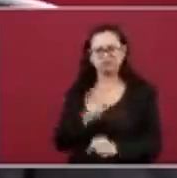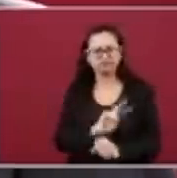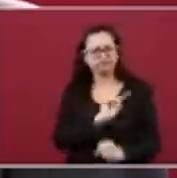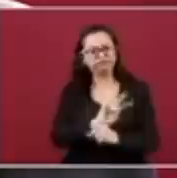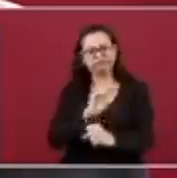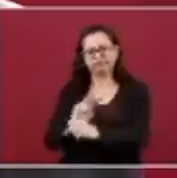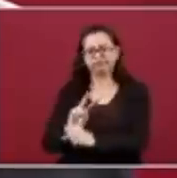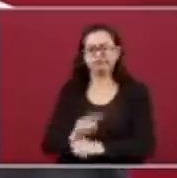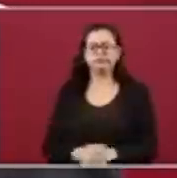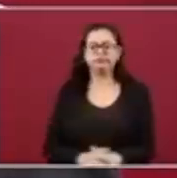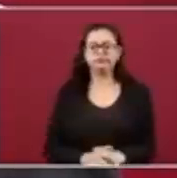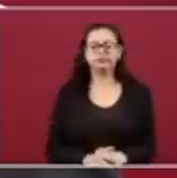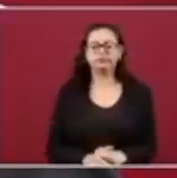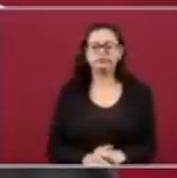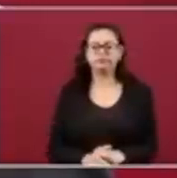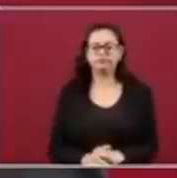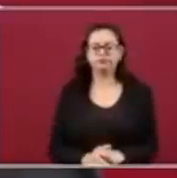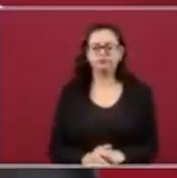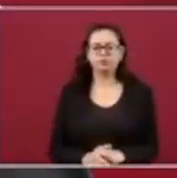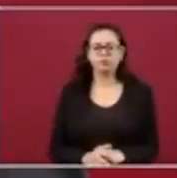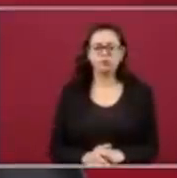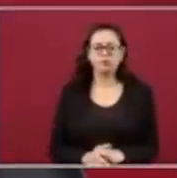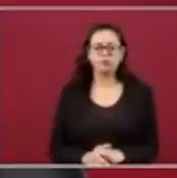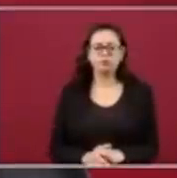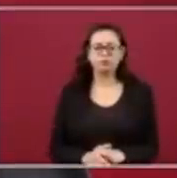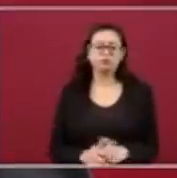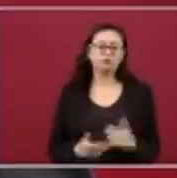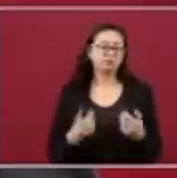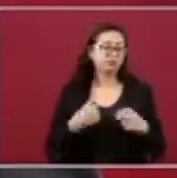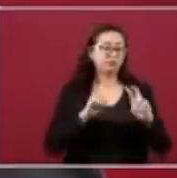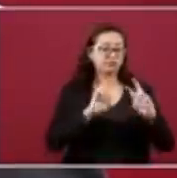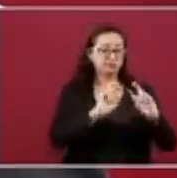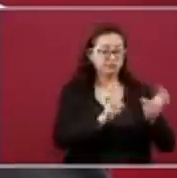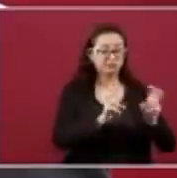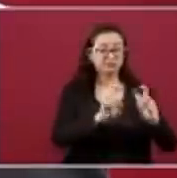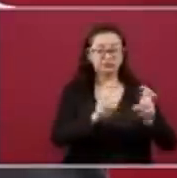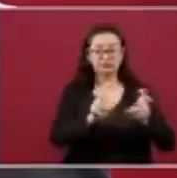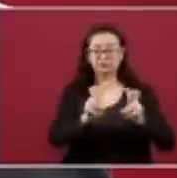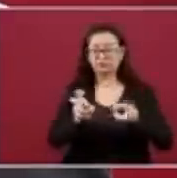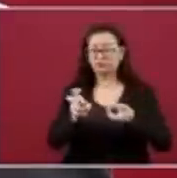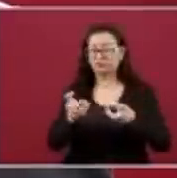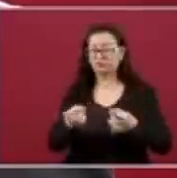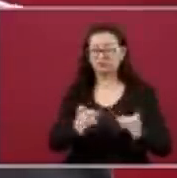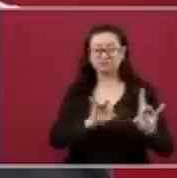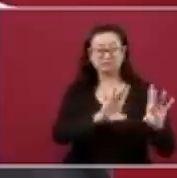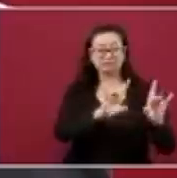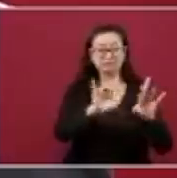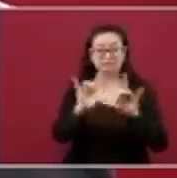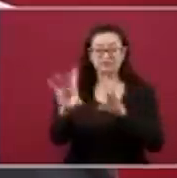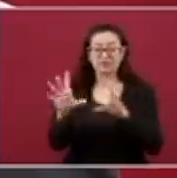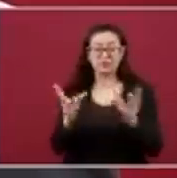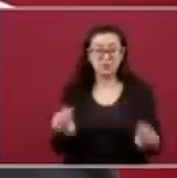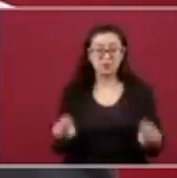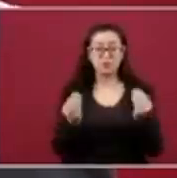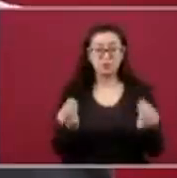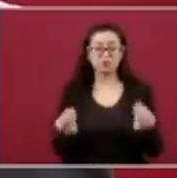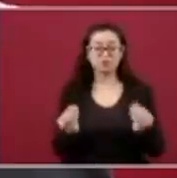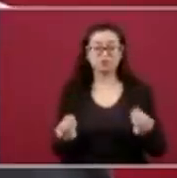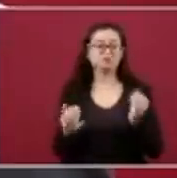Pero pues son muchos temas así. empresas,